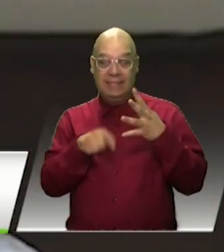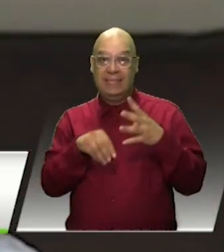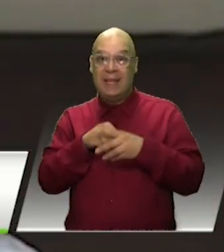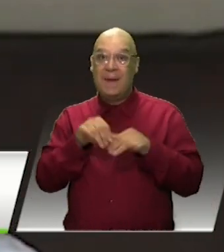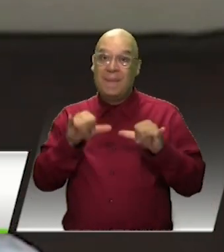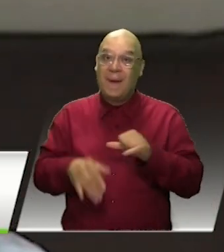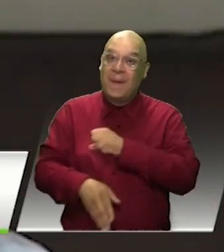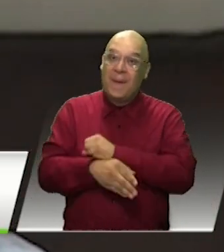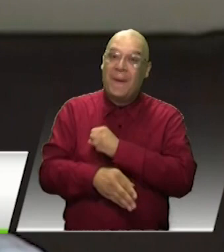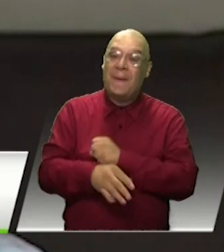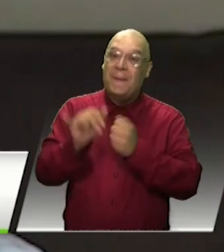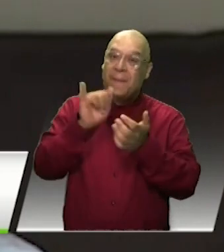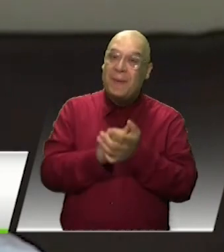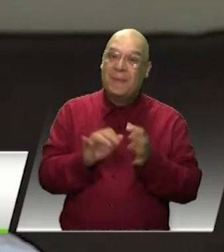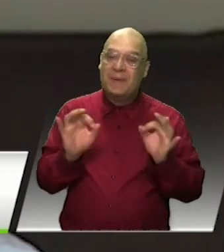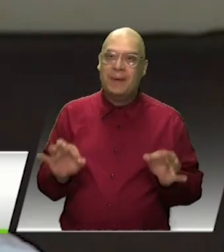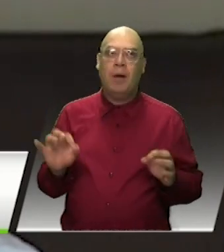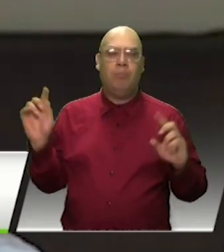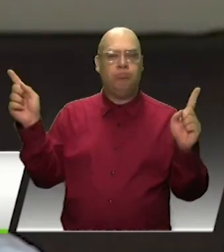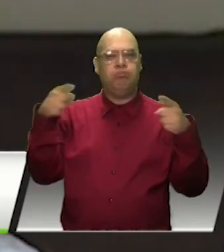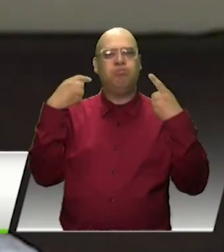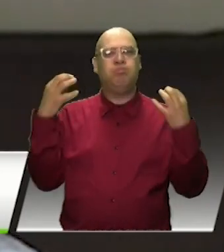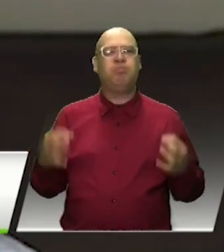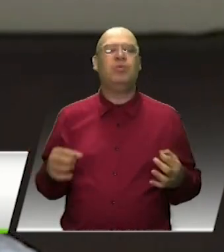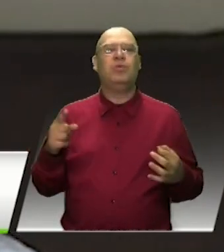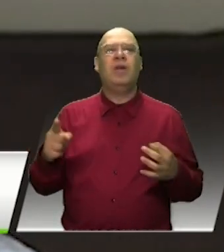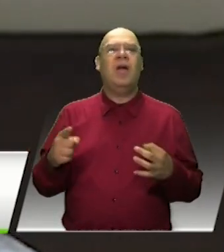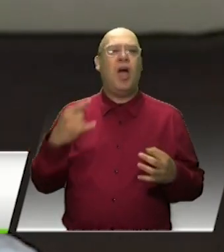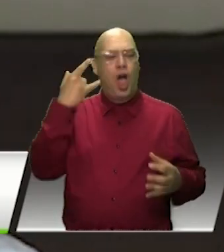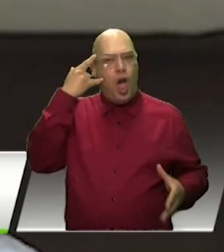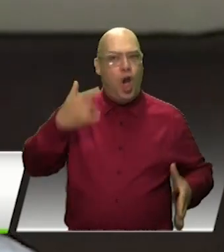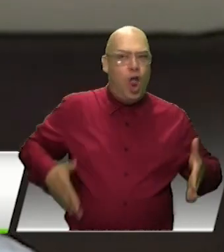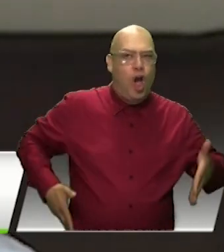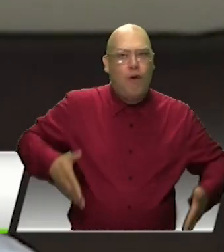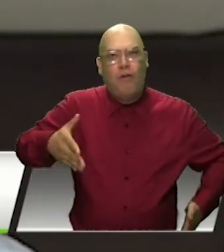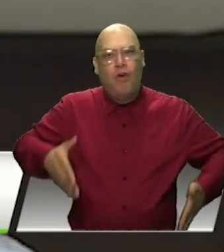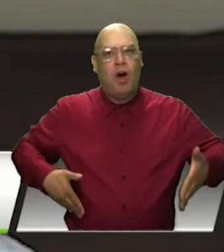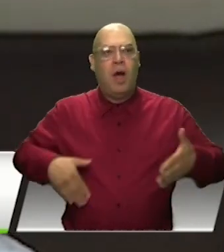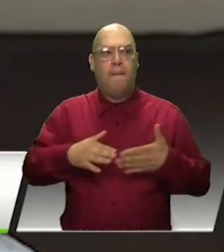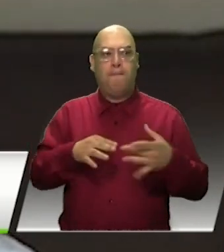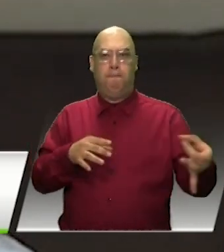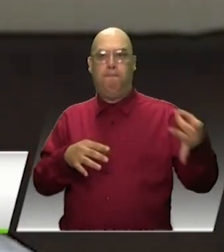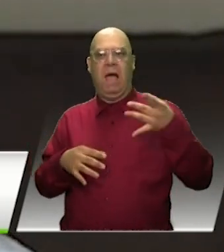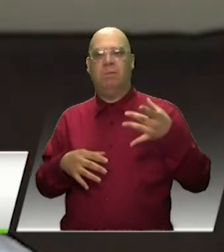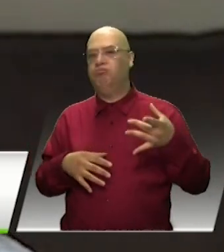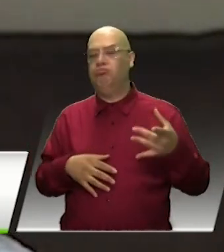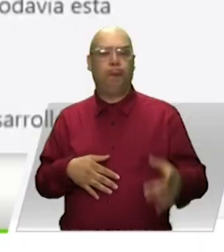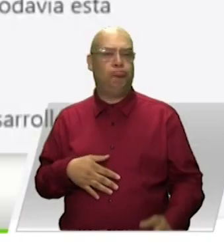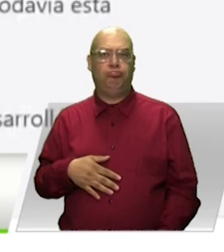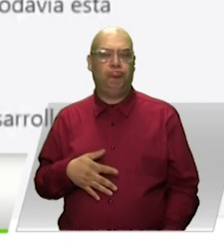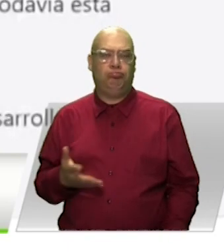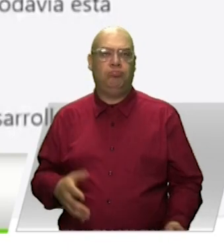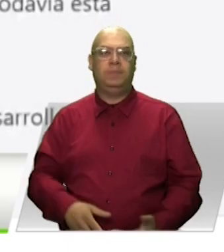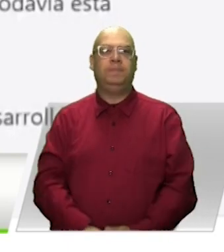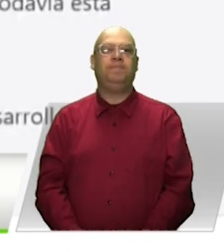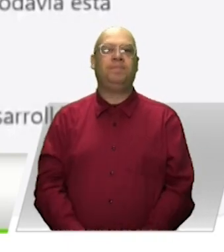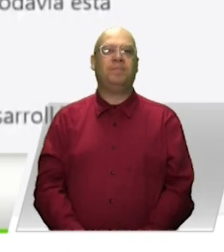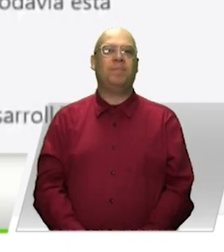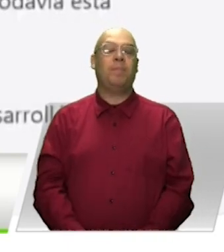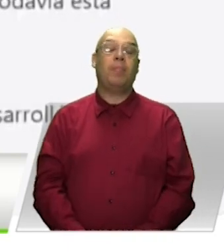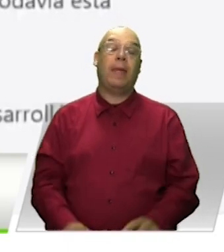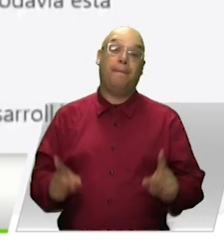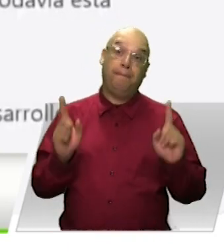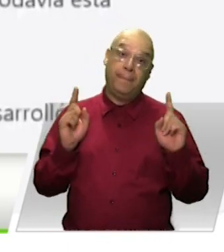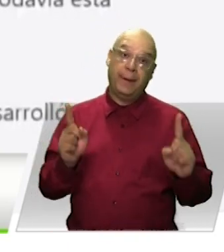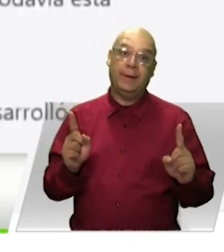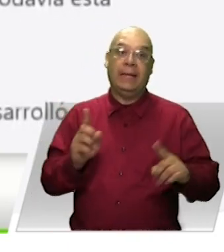cuatro herramientas, seguramente la inteligencia artificial no podrá reemplazar nuestros trabajos. Sin embargo, es